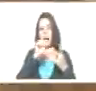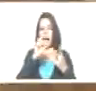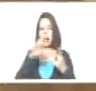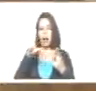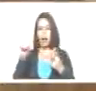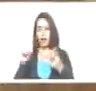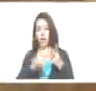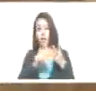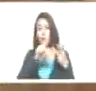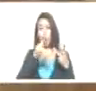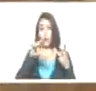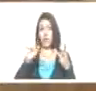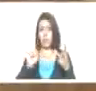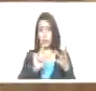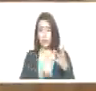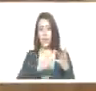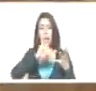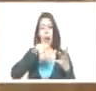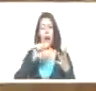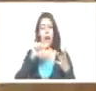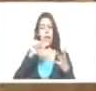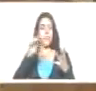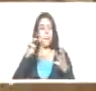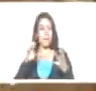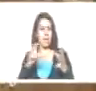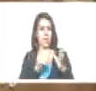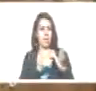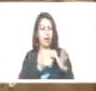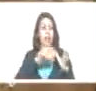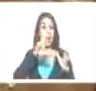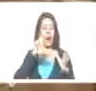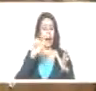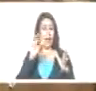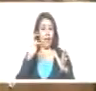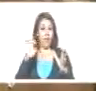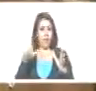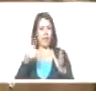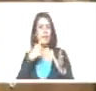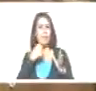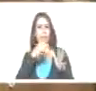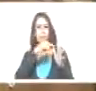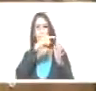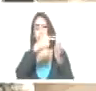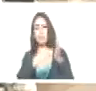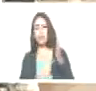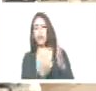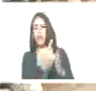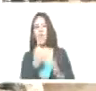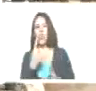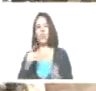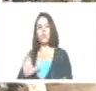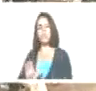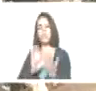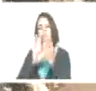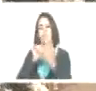Campín, Jaime Lucinchi, Rafael Caldera, díganme uno que haya enfrentado,